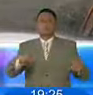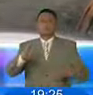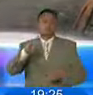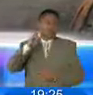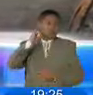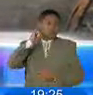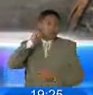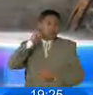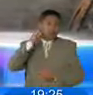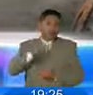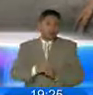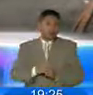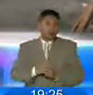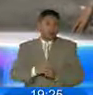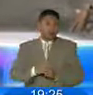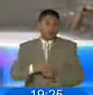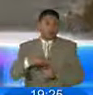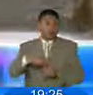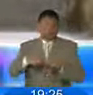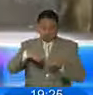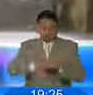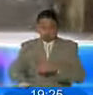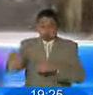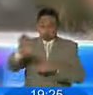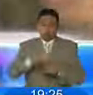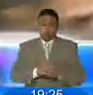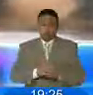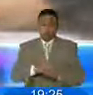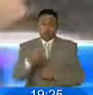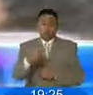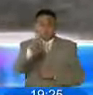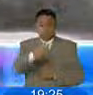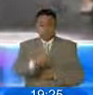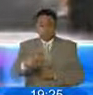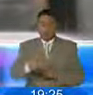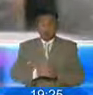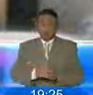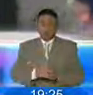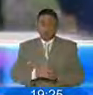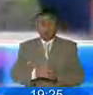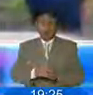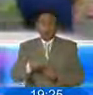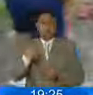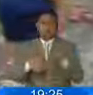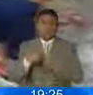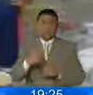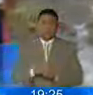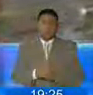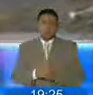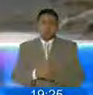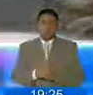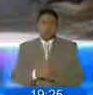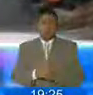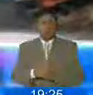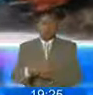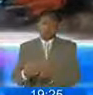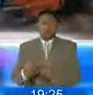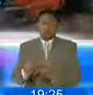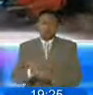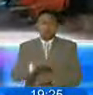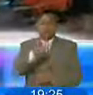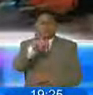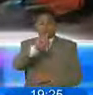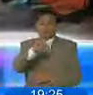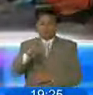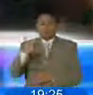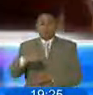debajo de la llanta del colectivo y parece que las dos personas más salieron heridas nomás. Según un reporte del EQ911